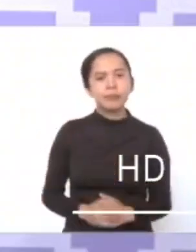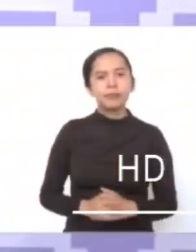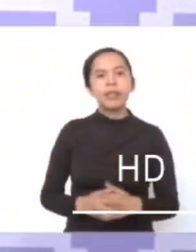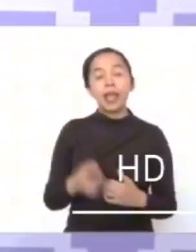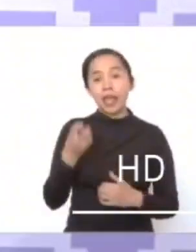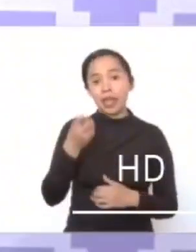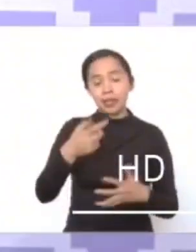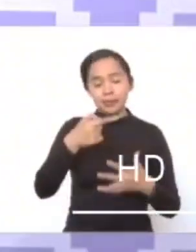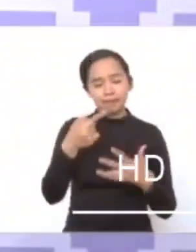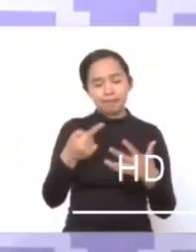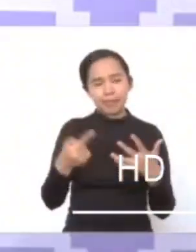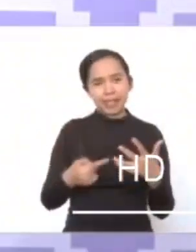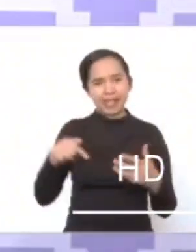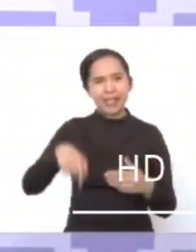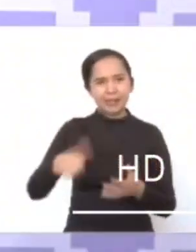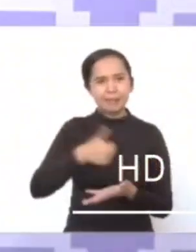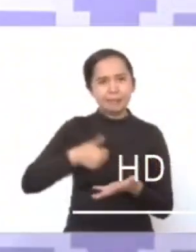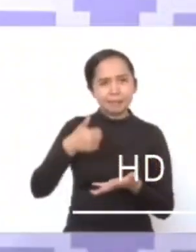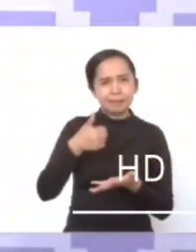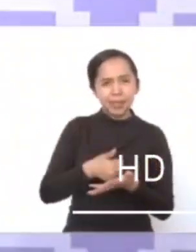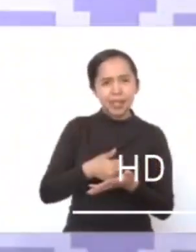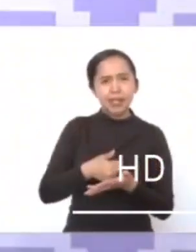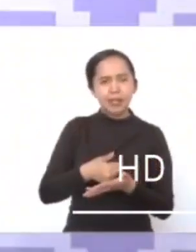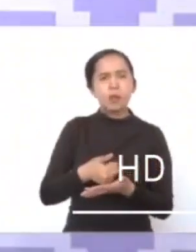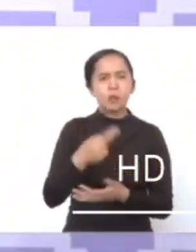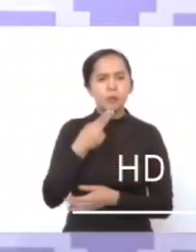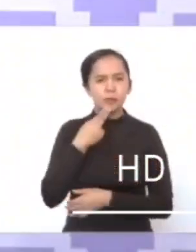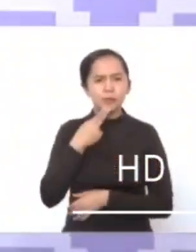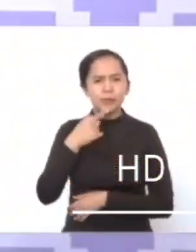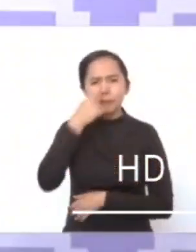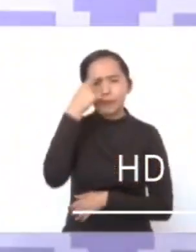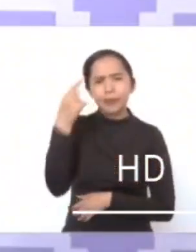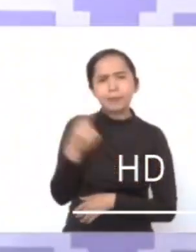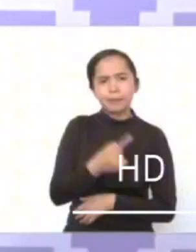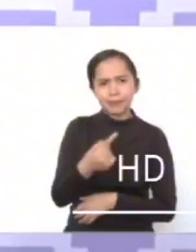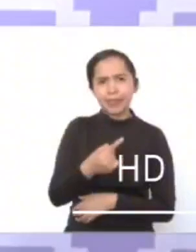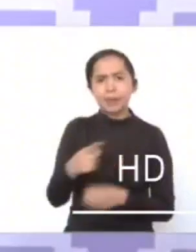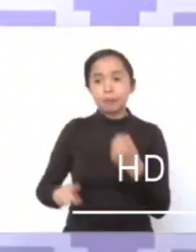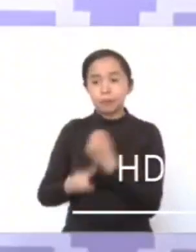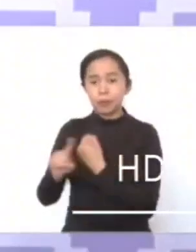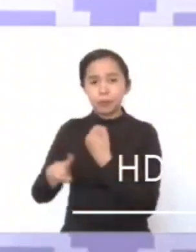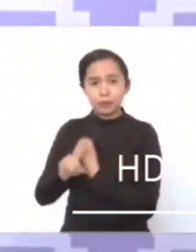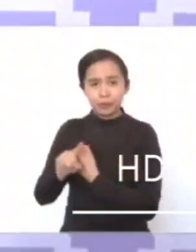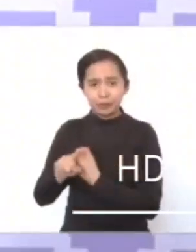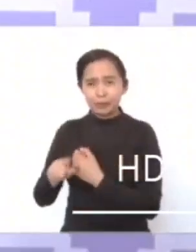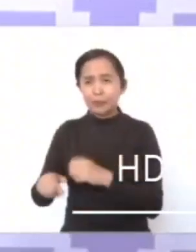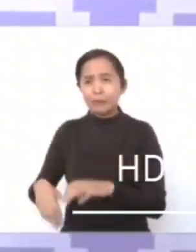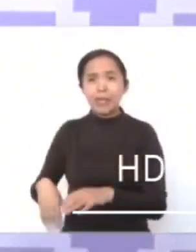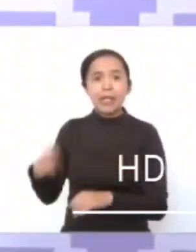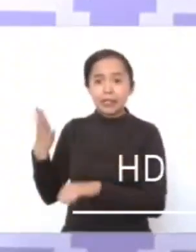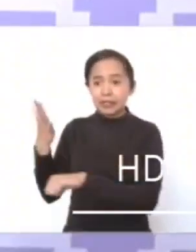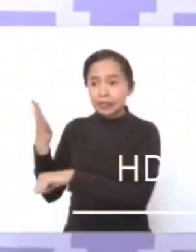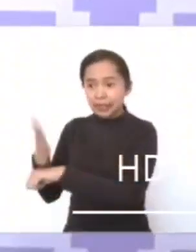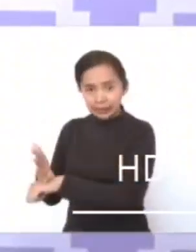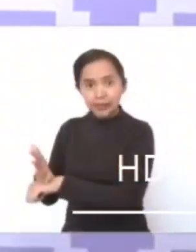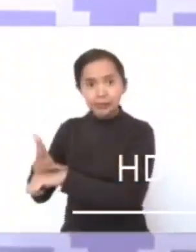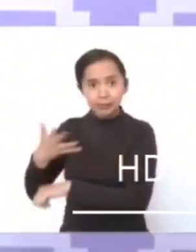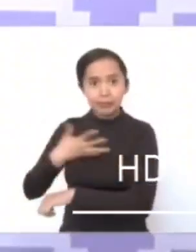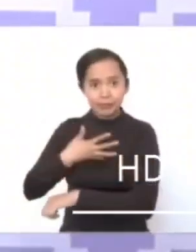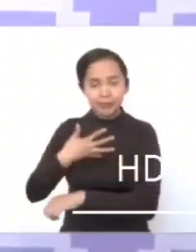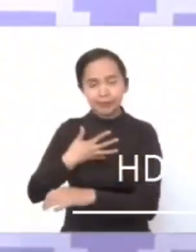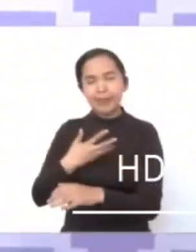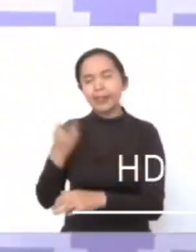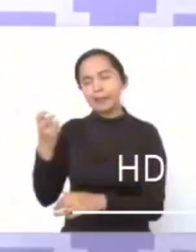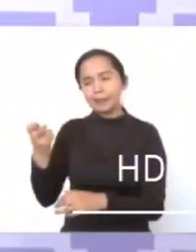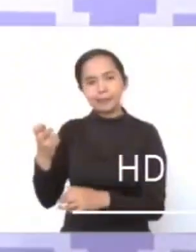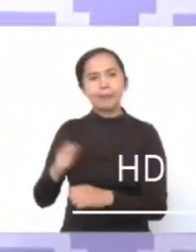se implementó en nuestra ciudad funciona para disminuir el delito, combatir la impunidad y lograr el acceso a la